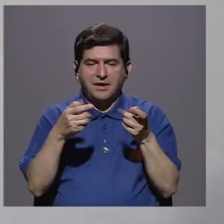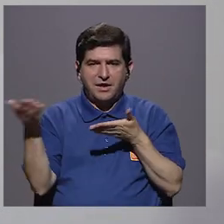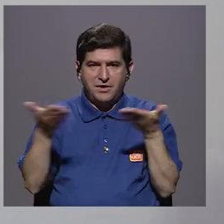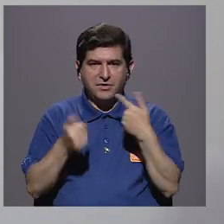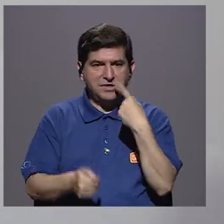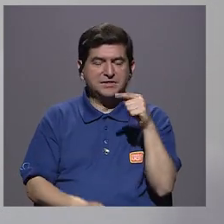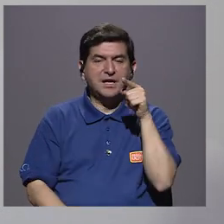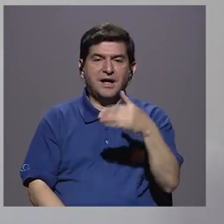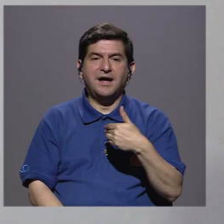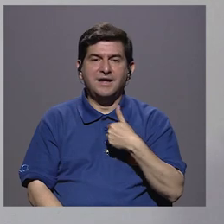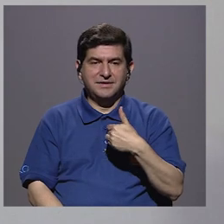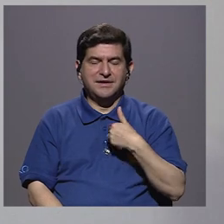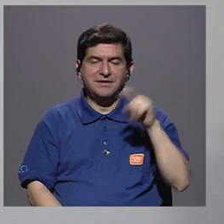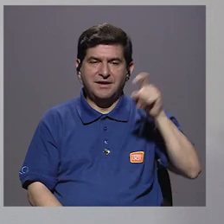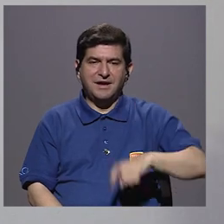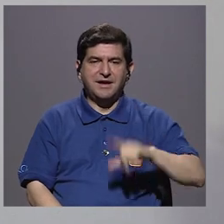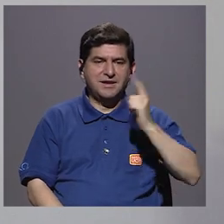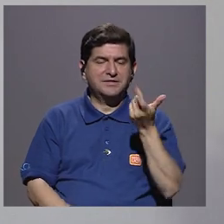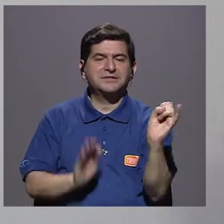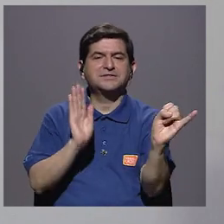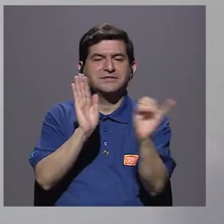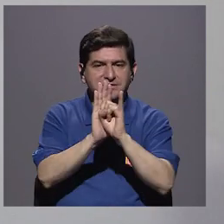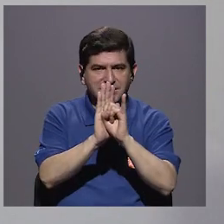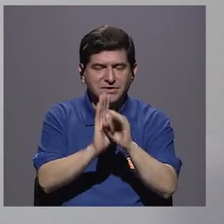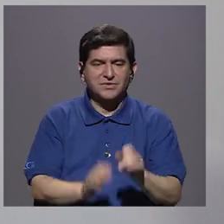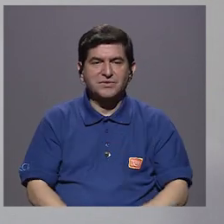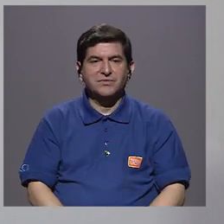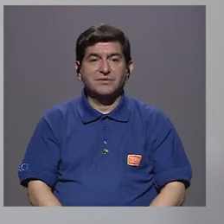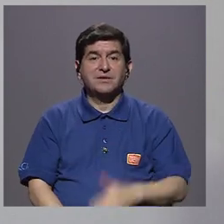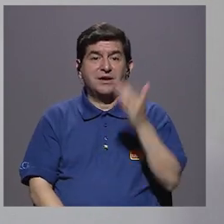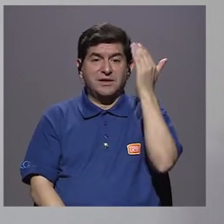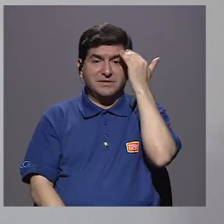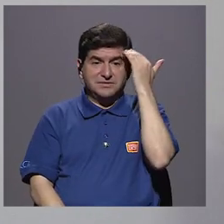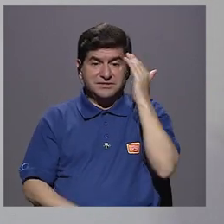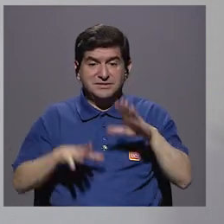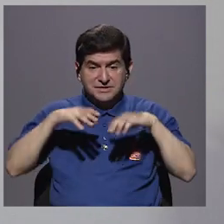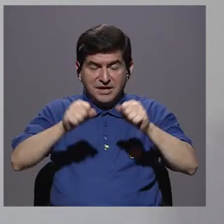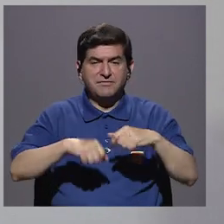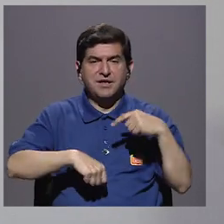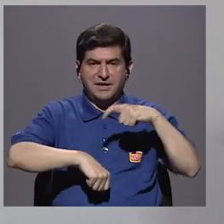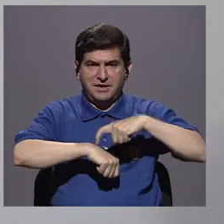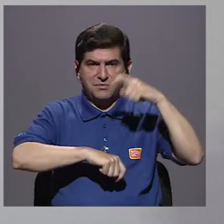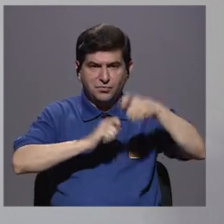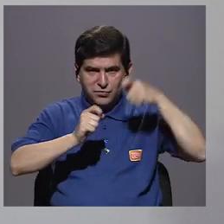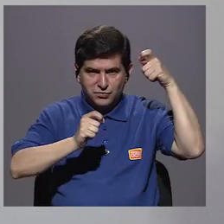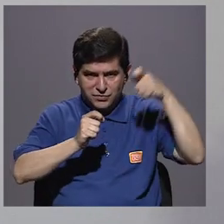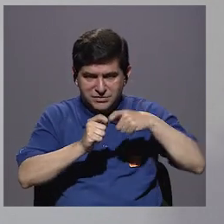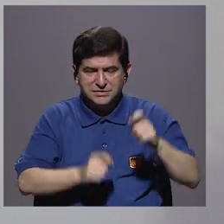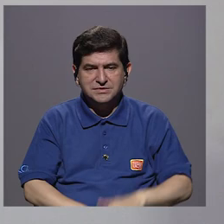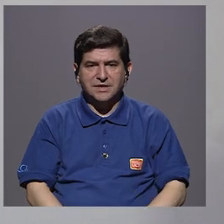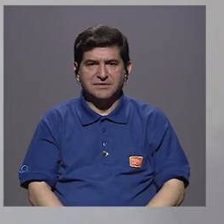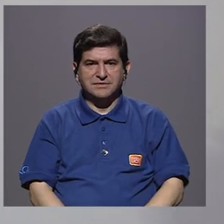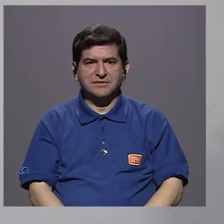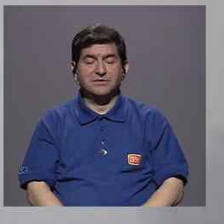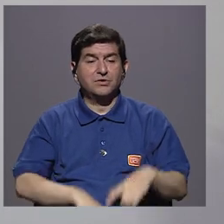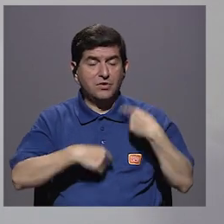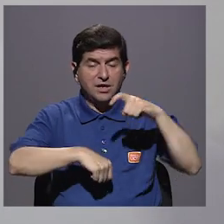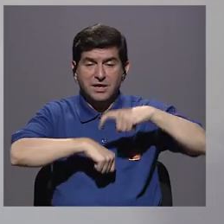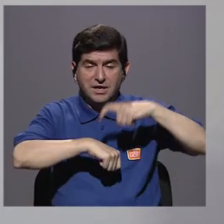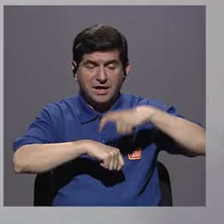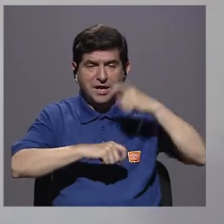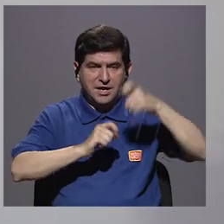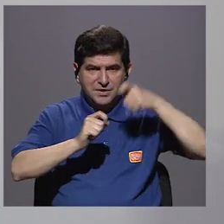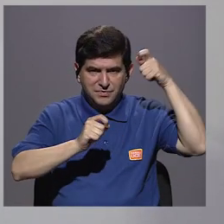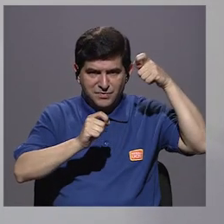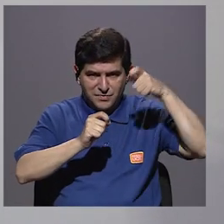le vamos a decir, bueno, tiene que llevar su cédula de identidad, tiene que saber su cita, acudir puntualmente, etcétera, etcétera, que es un deber, acudir puntualmente